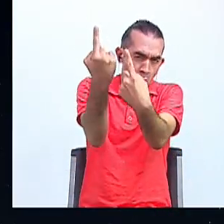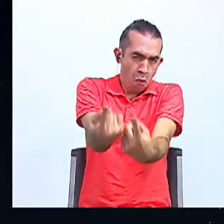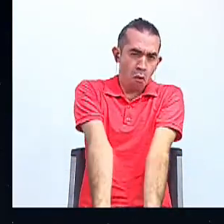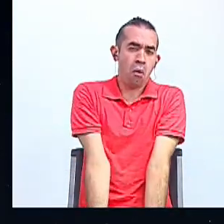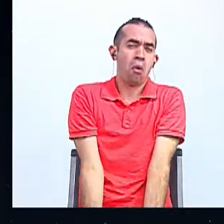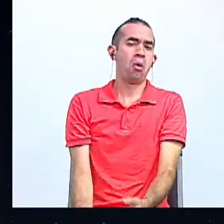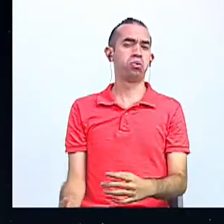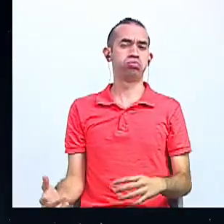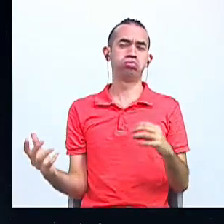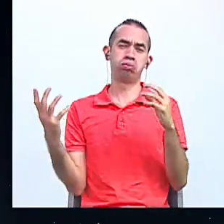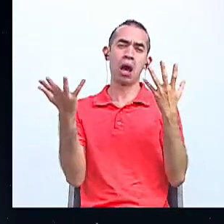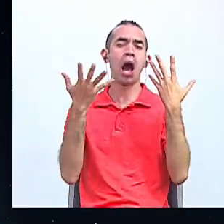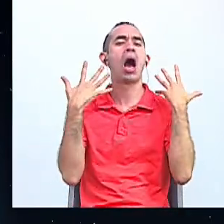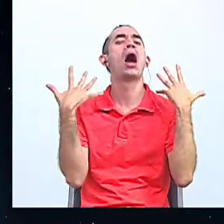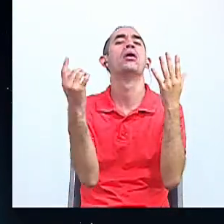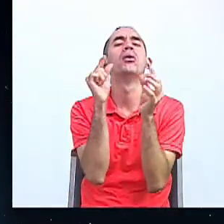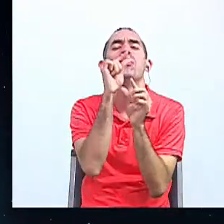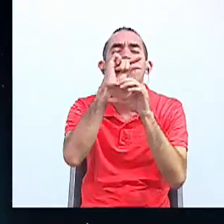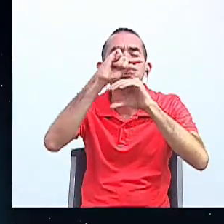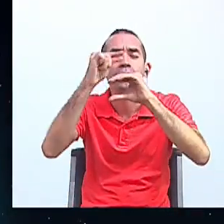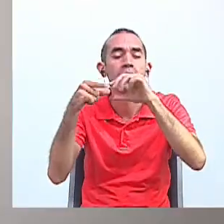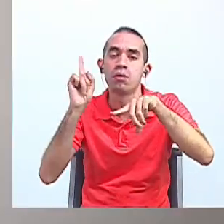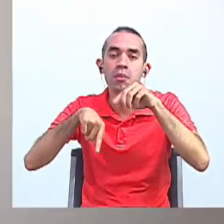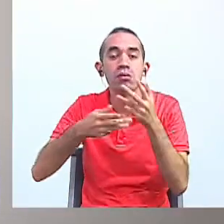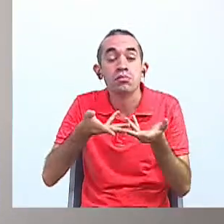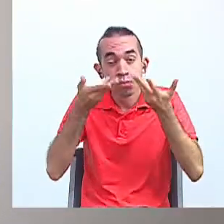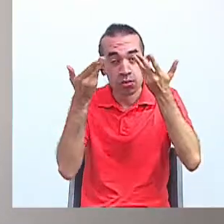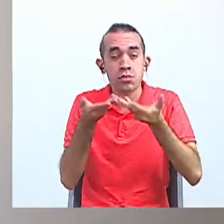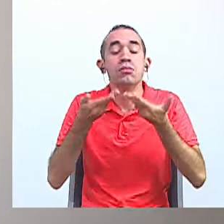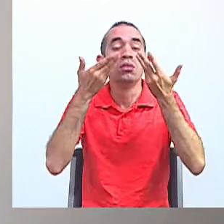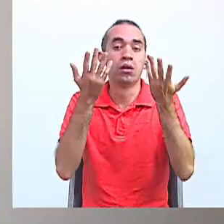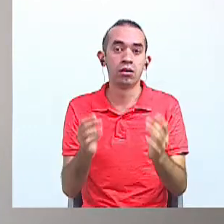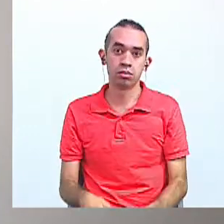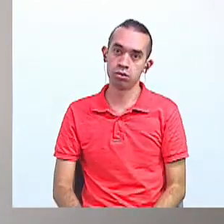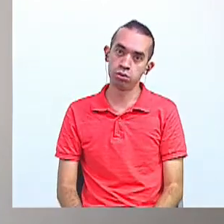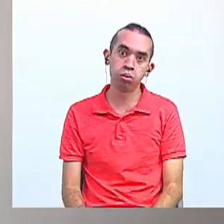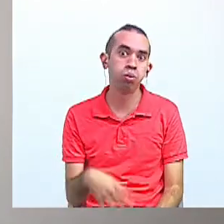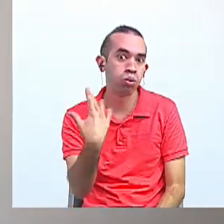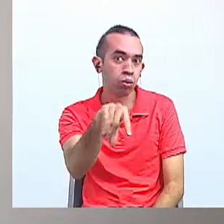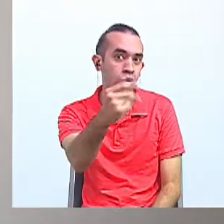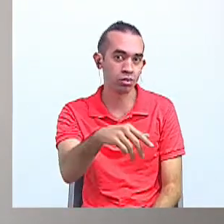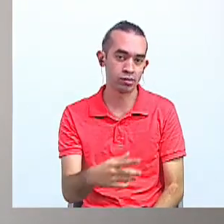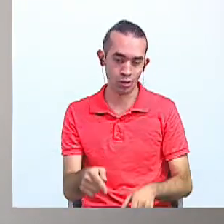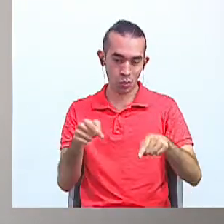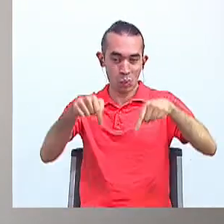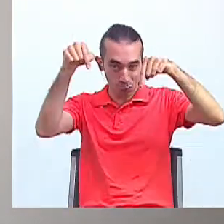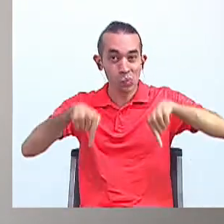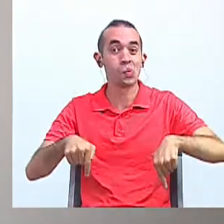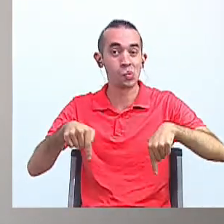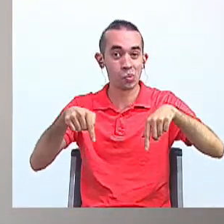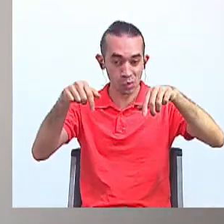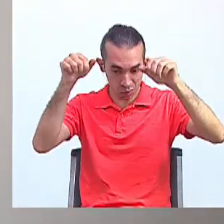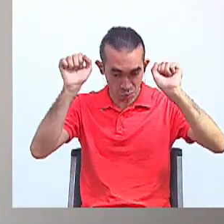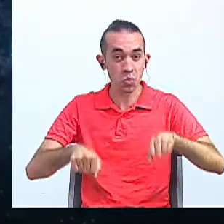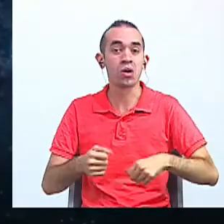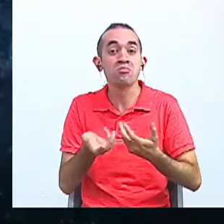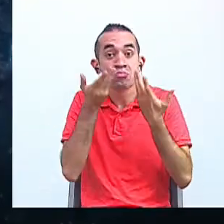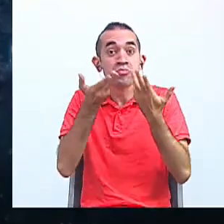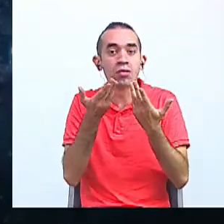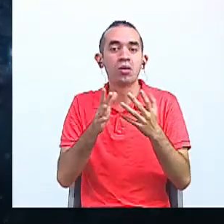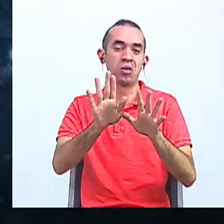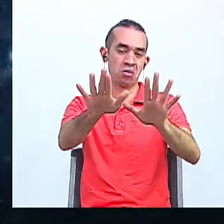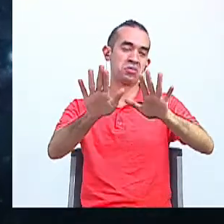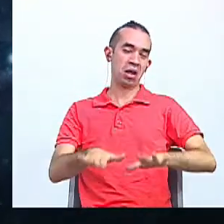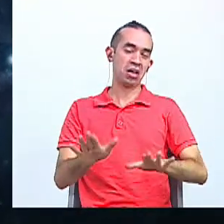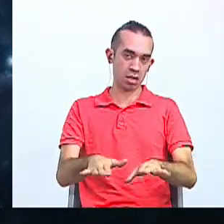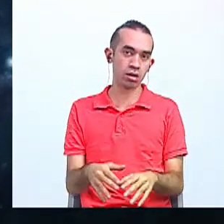aire sería muy débil como para poder respirar. Bueno, toma aire, porque hoy puedes hacerlo. Y relájate. Es